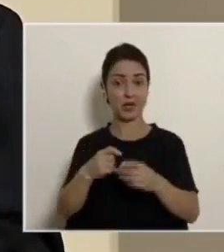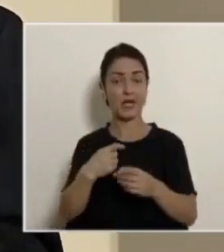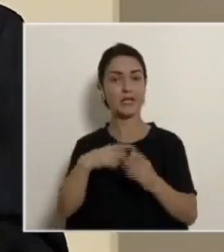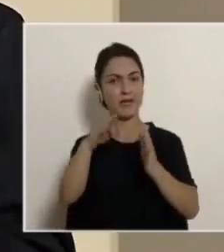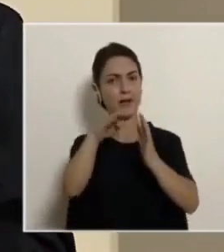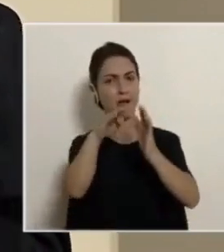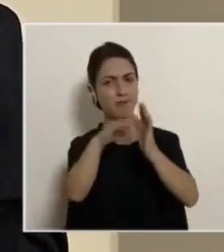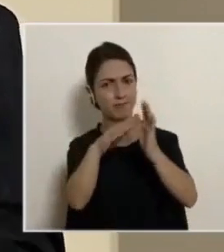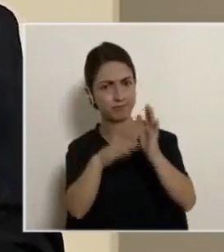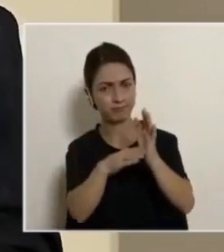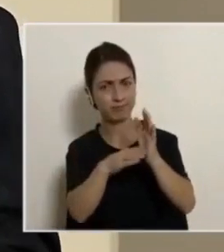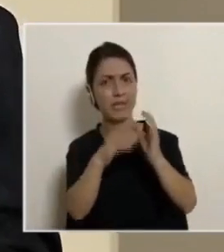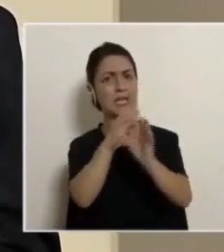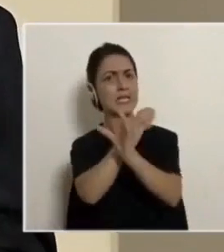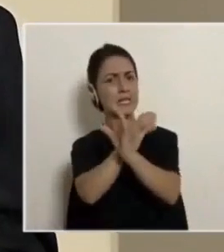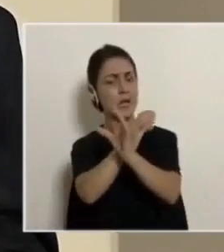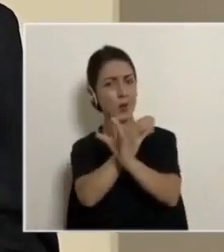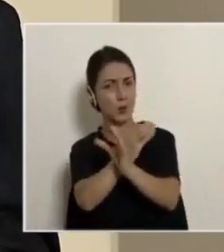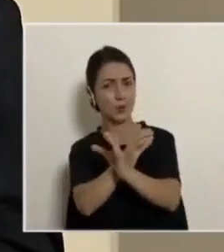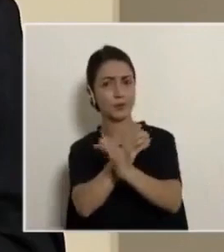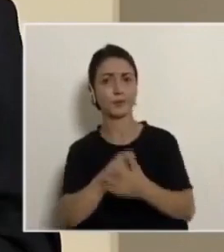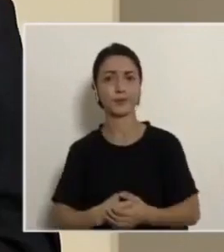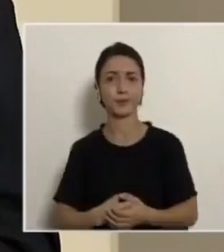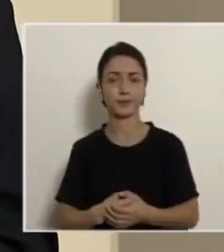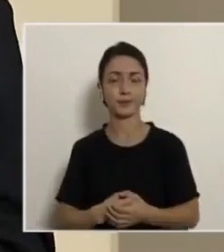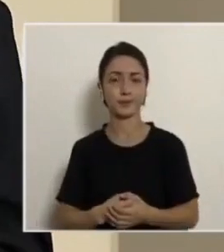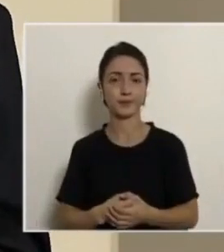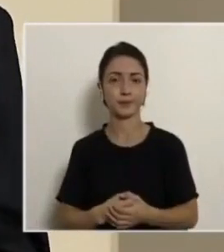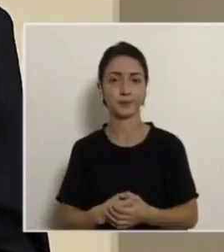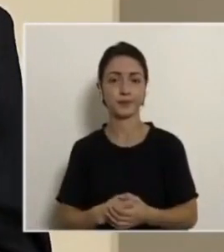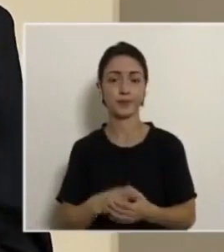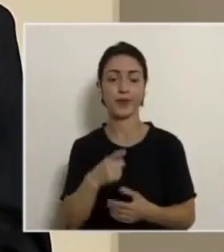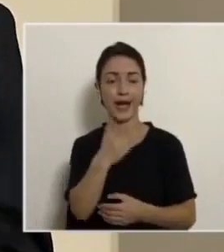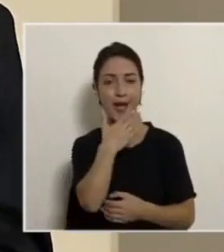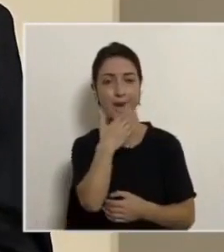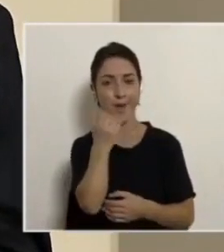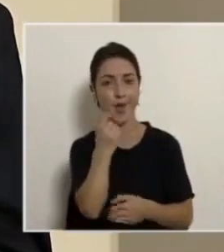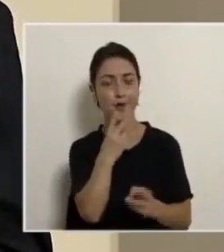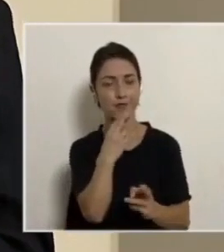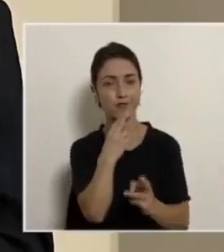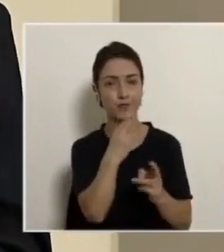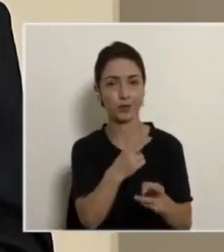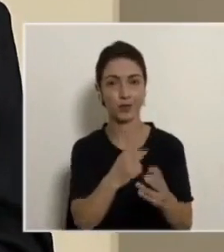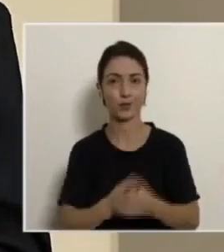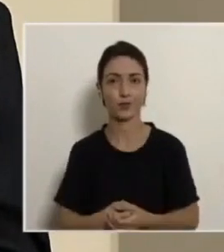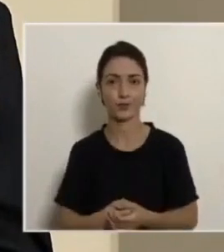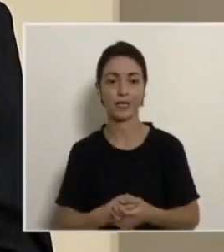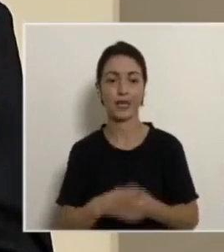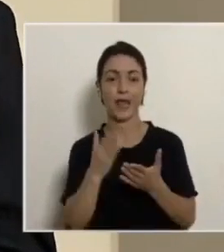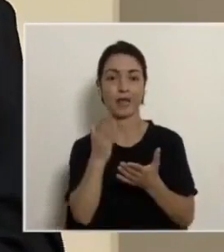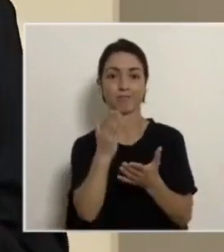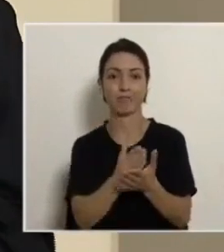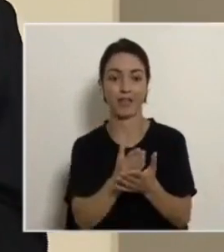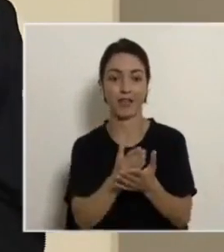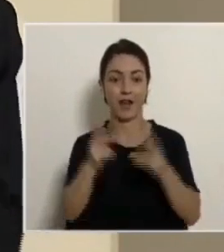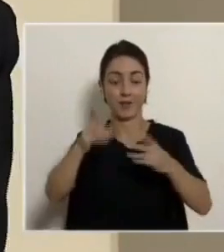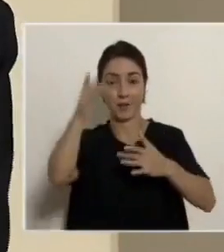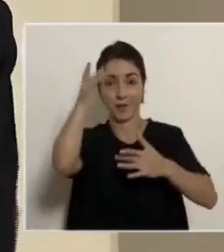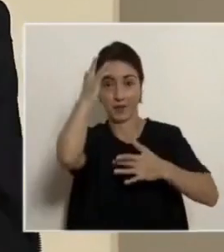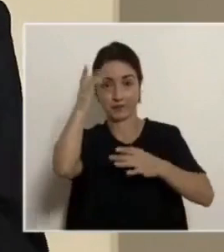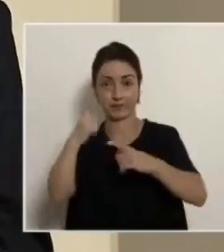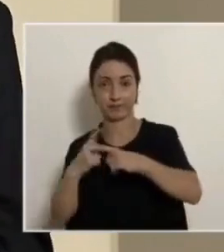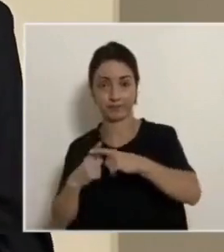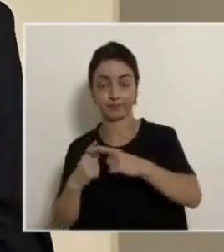de prevención y hacen su mejor esfuerzo para eso, hay mejores posibilidades de frenar el contagio, aparte